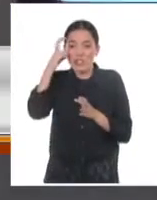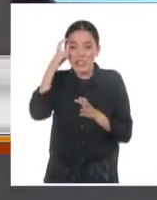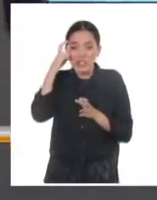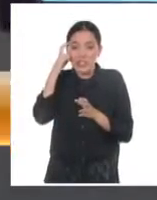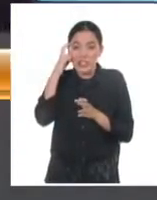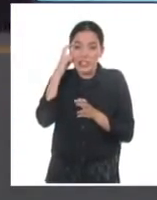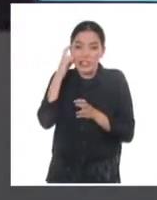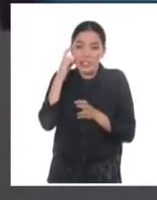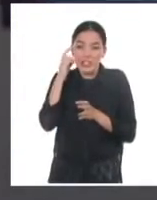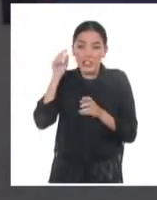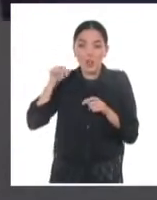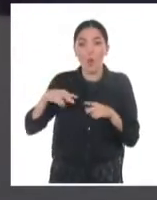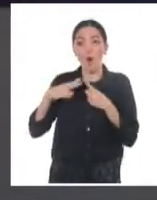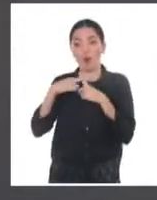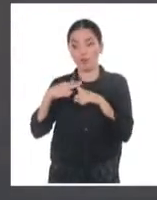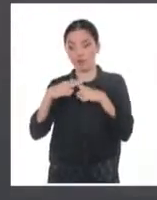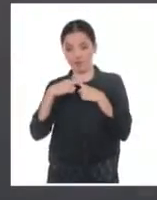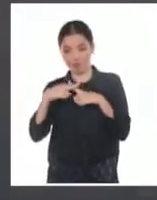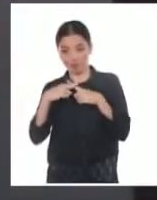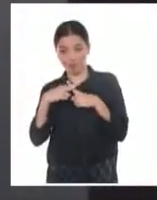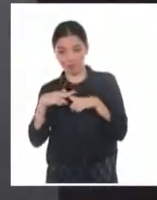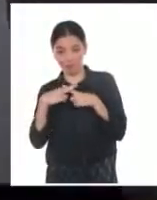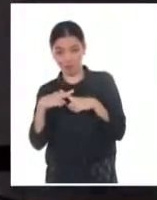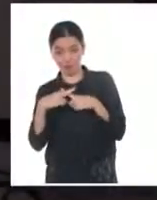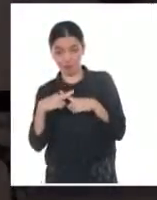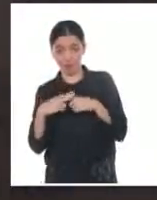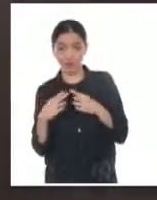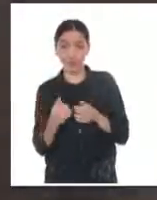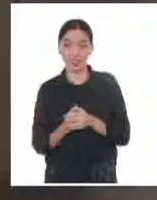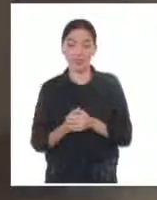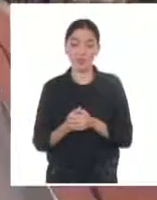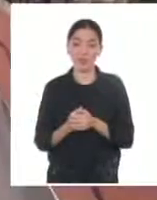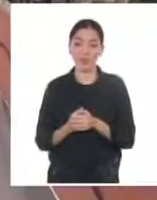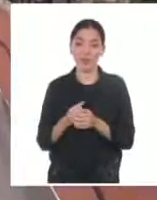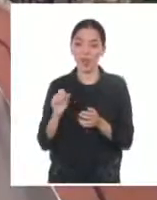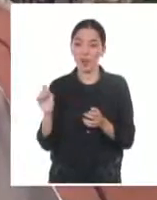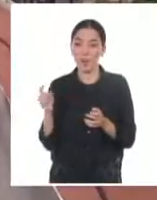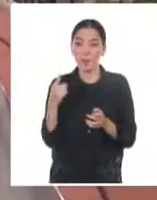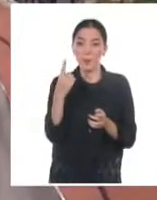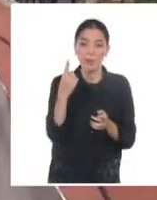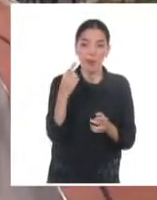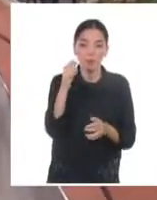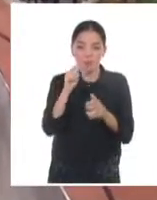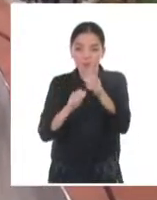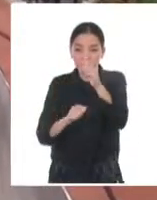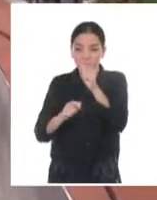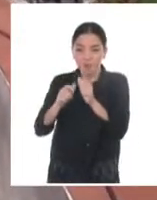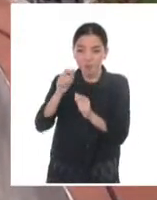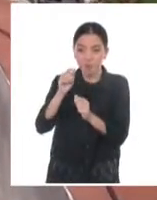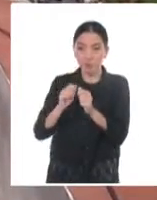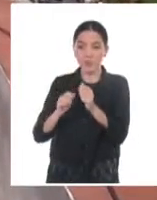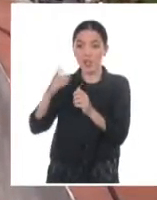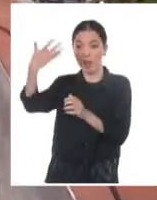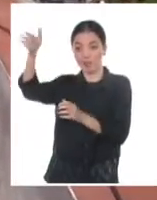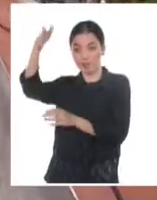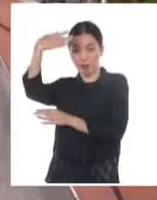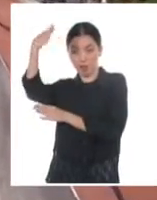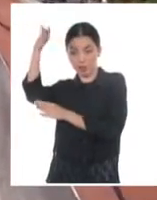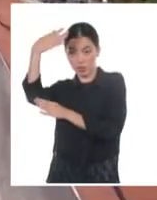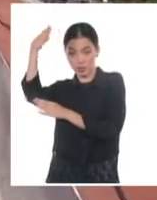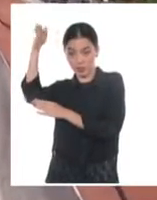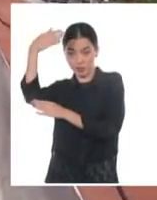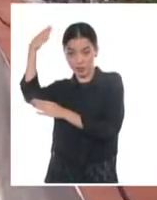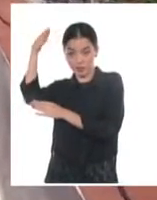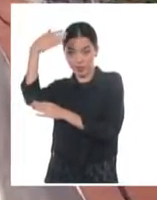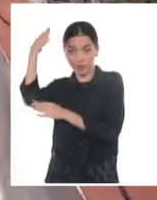el edificio primado de la bandera, o sea, donde por primera vez se enarboló el 19 de mayo de 1850. La bandera